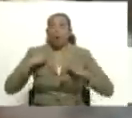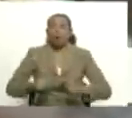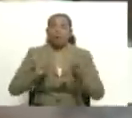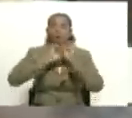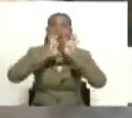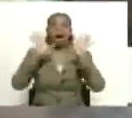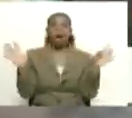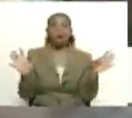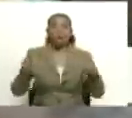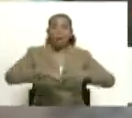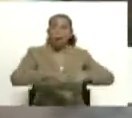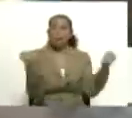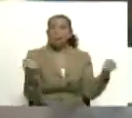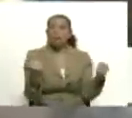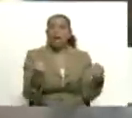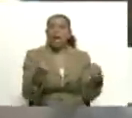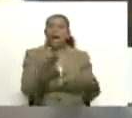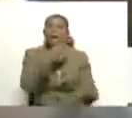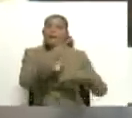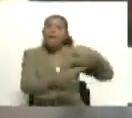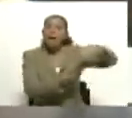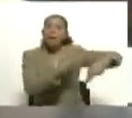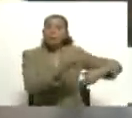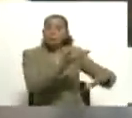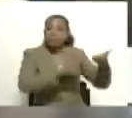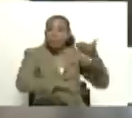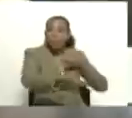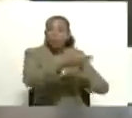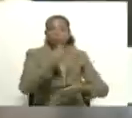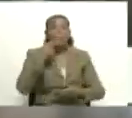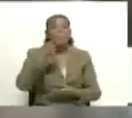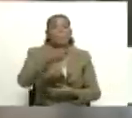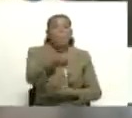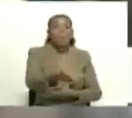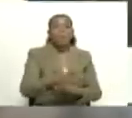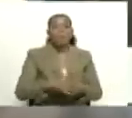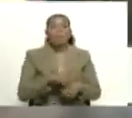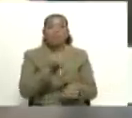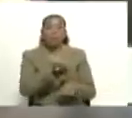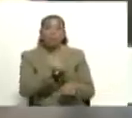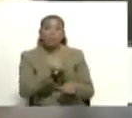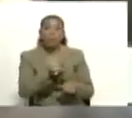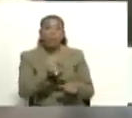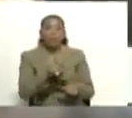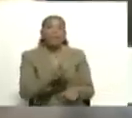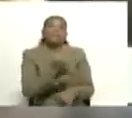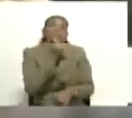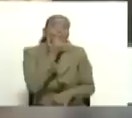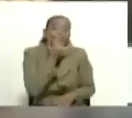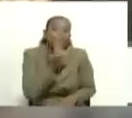clara cuando rompimos precisamente con ese sector político que se había equivocado y estaba equivocando la